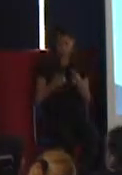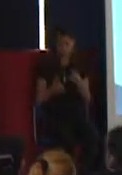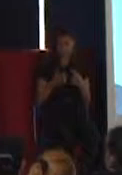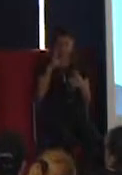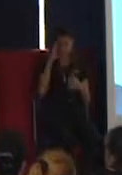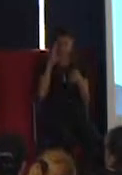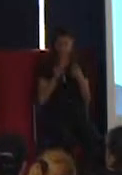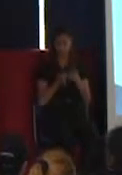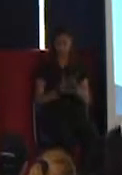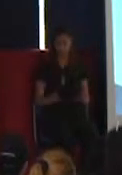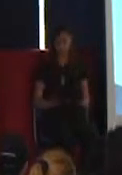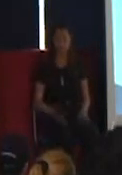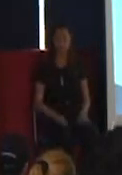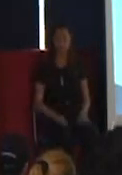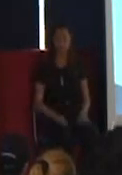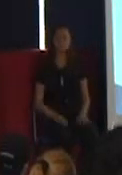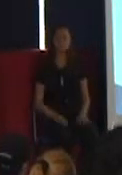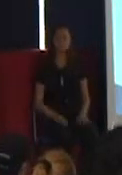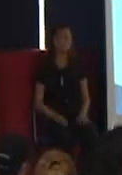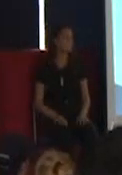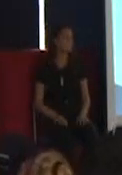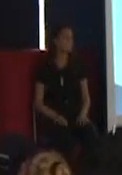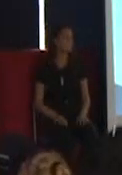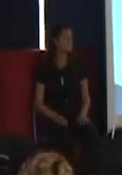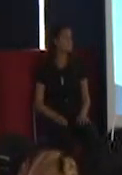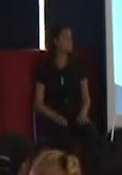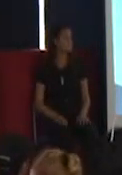y concluir,